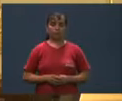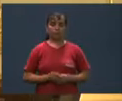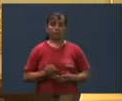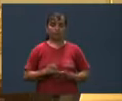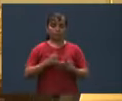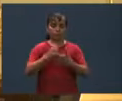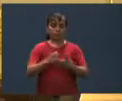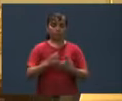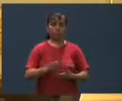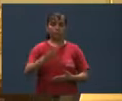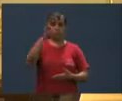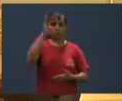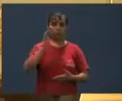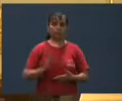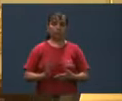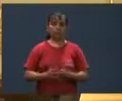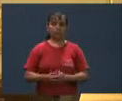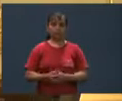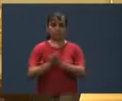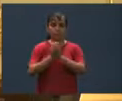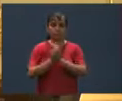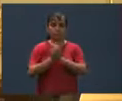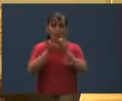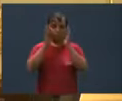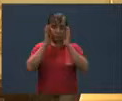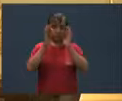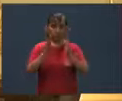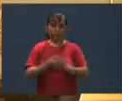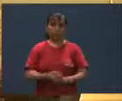cistercienses extendidos por el mundo. Roguemos al Señor.